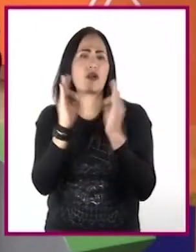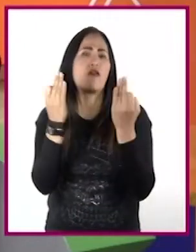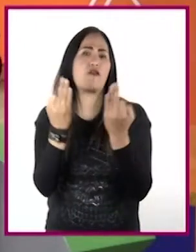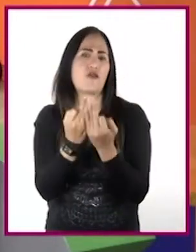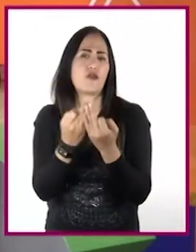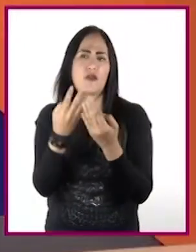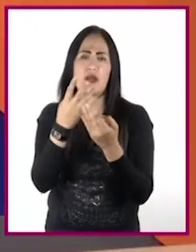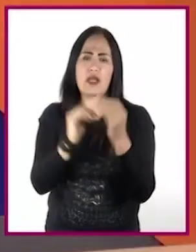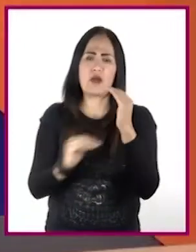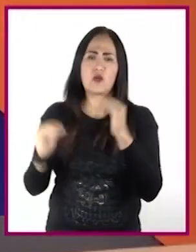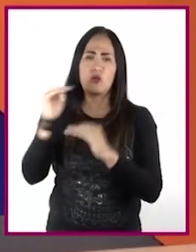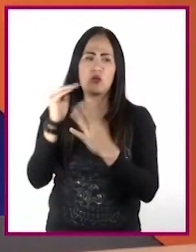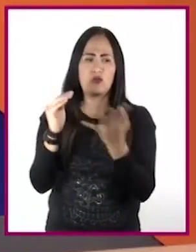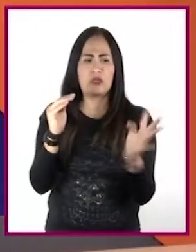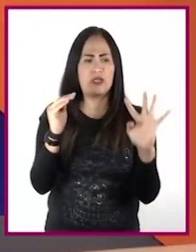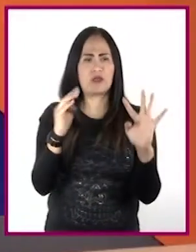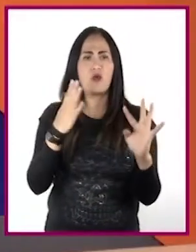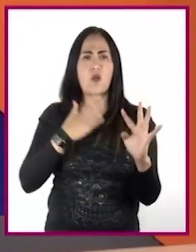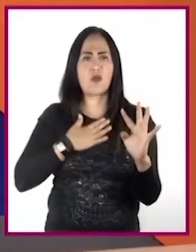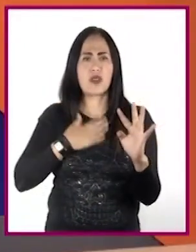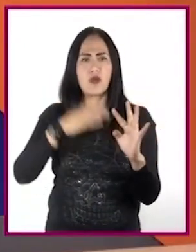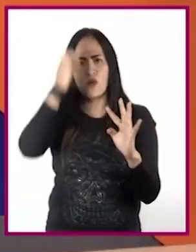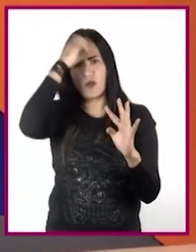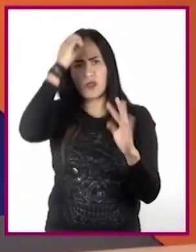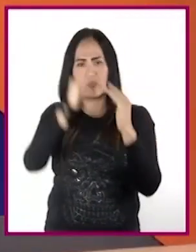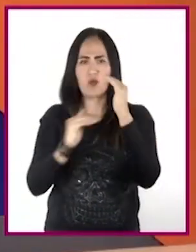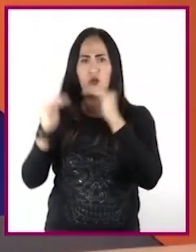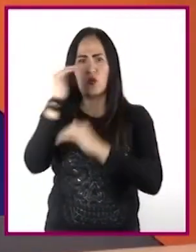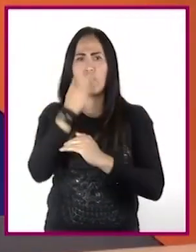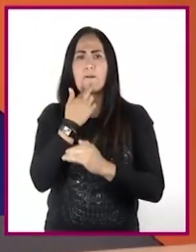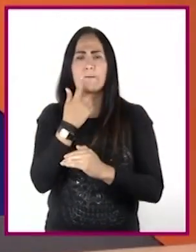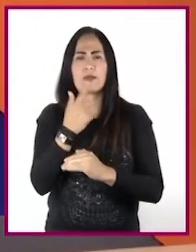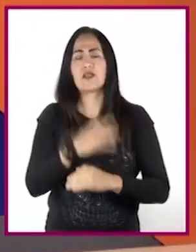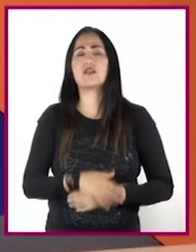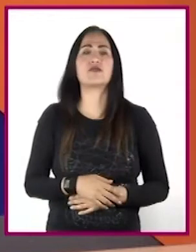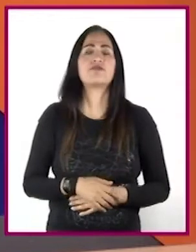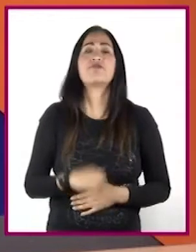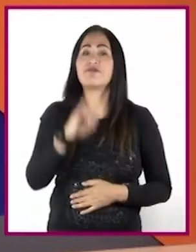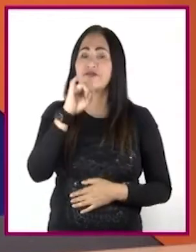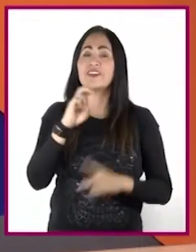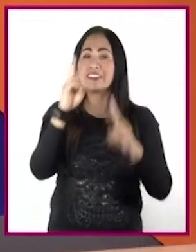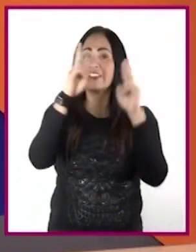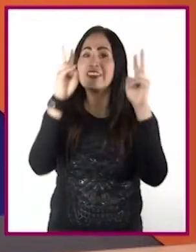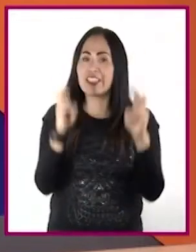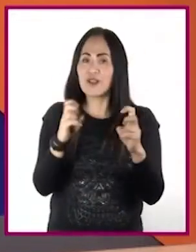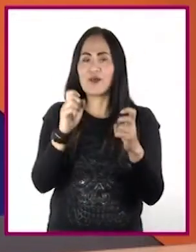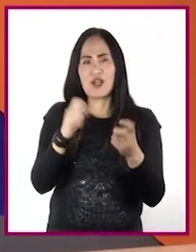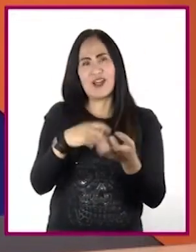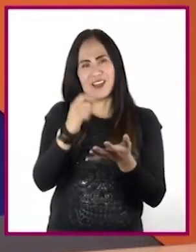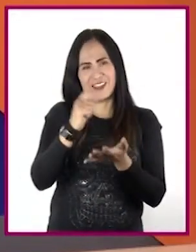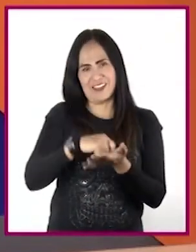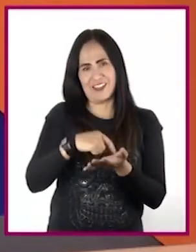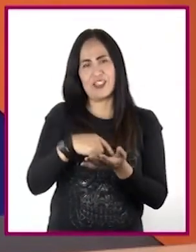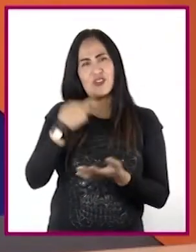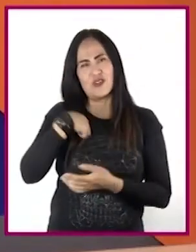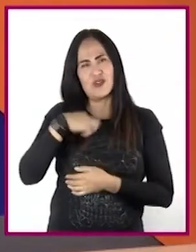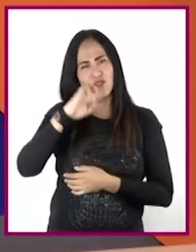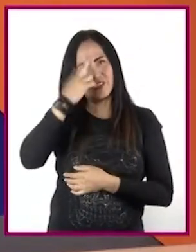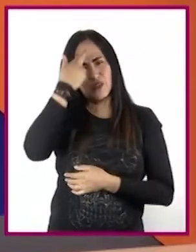que las demás. Fíjate que a propósito de opinar y de tener temas para ello, viene a mi memoria un poema del